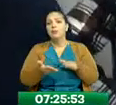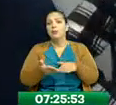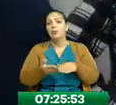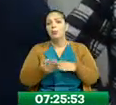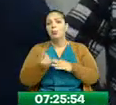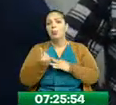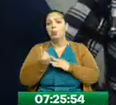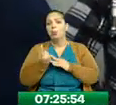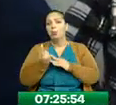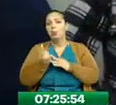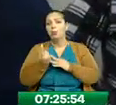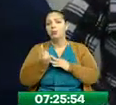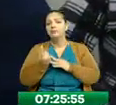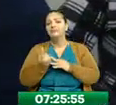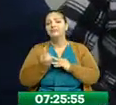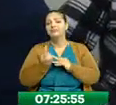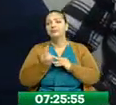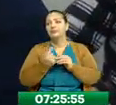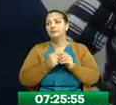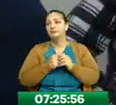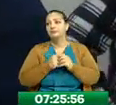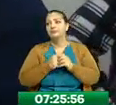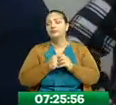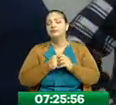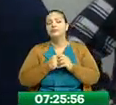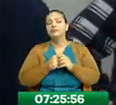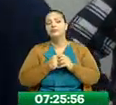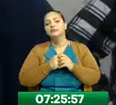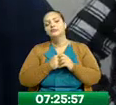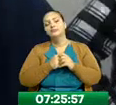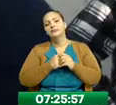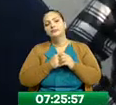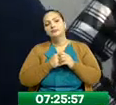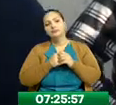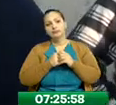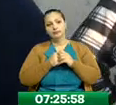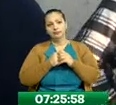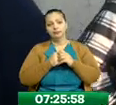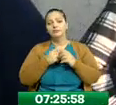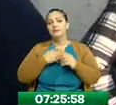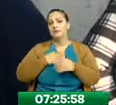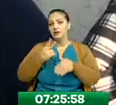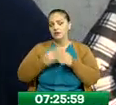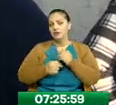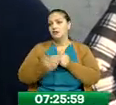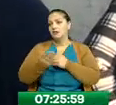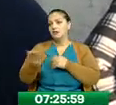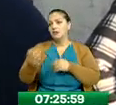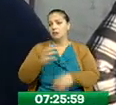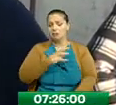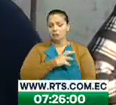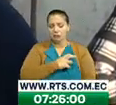dolor y amargamente verles a mis hijas aquí y